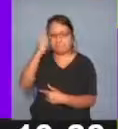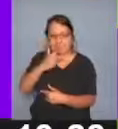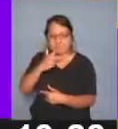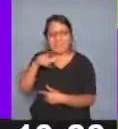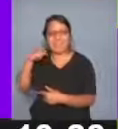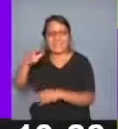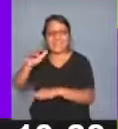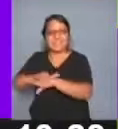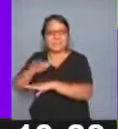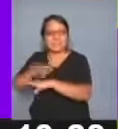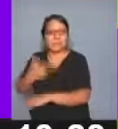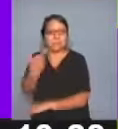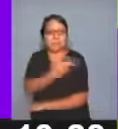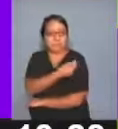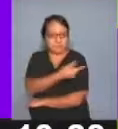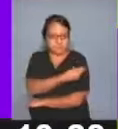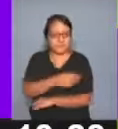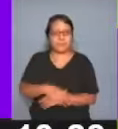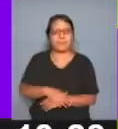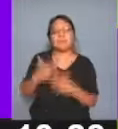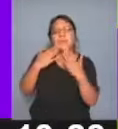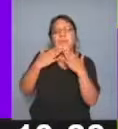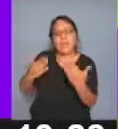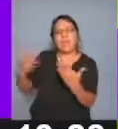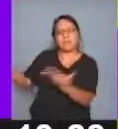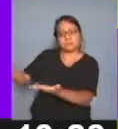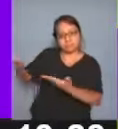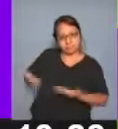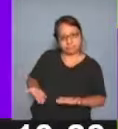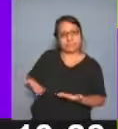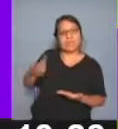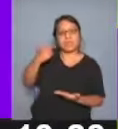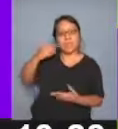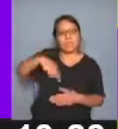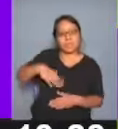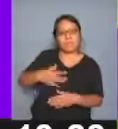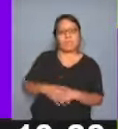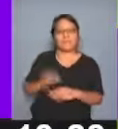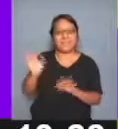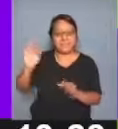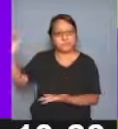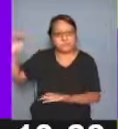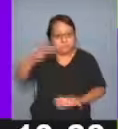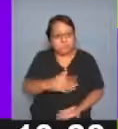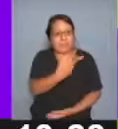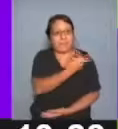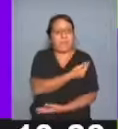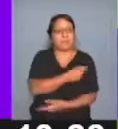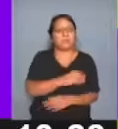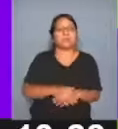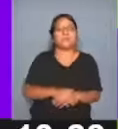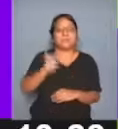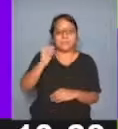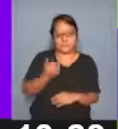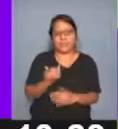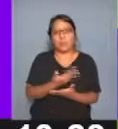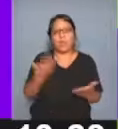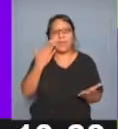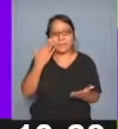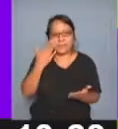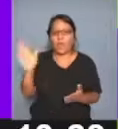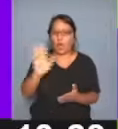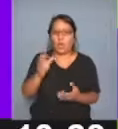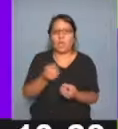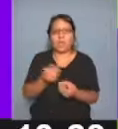encargada también de este lugar. Elizabeth, muchas gracias por recibirnos. ¿Han llegado vacunas? Sí, buenas tardes. Sí, hoy llegaron vacunas